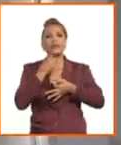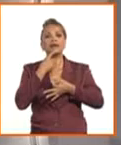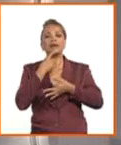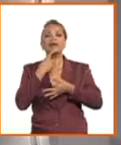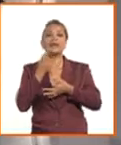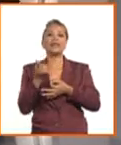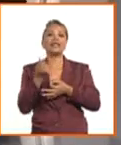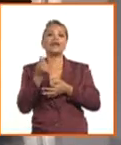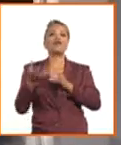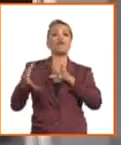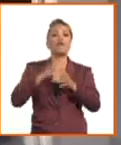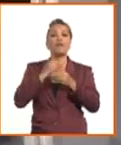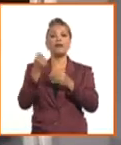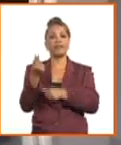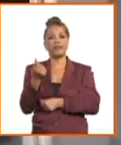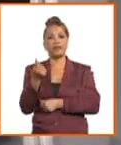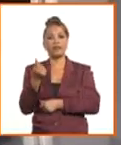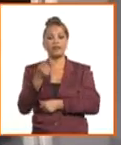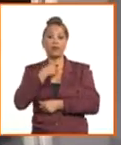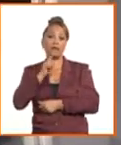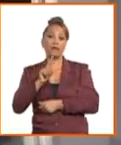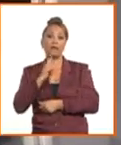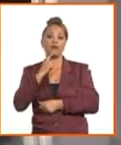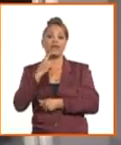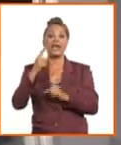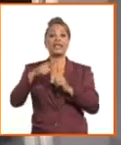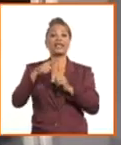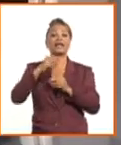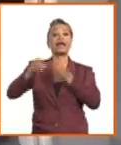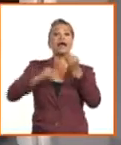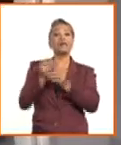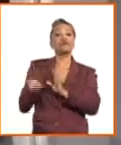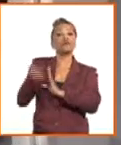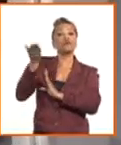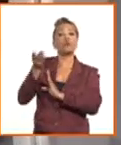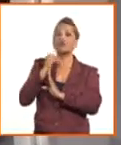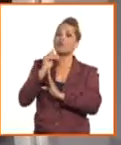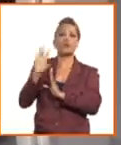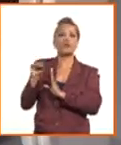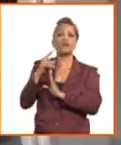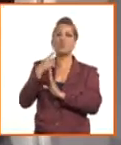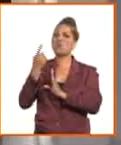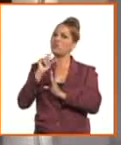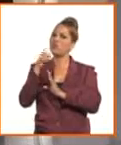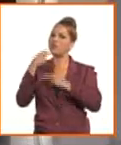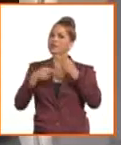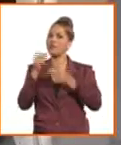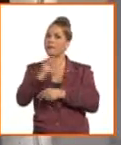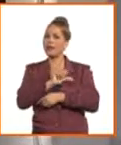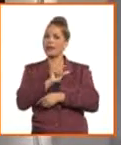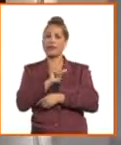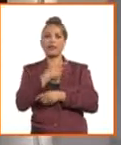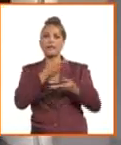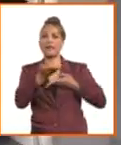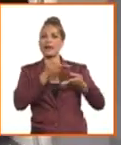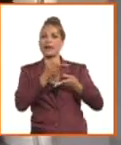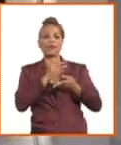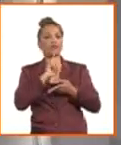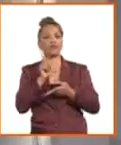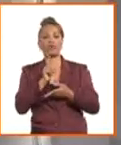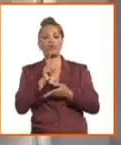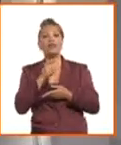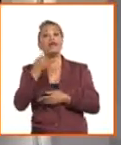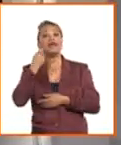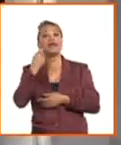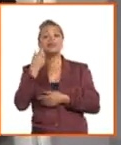monetario. O sea, si el tipo de cambio sube, tú no puedes decir, no, eso es porque diseñamos mal el mercado cambiario. No, si no hay oferta en pesos, si no hay un nivel de producción, si